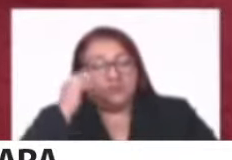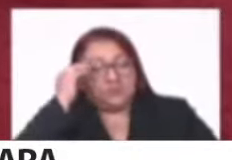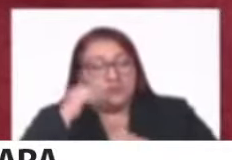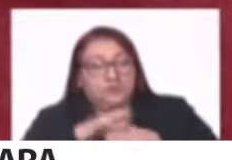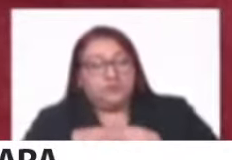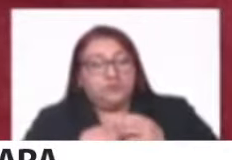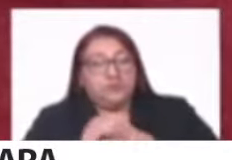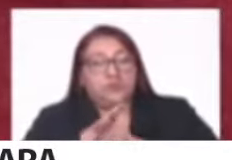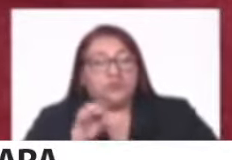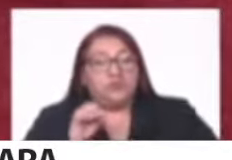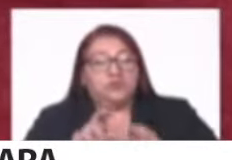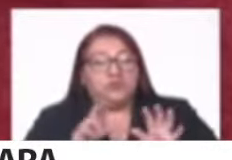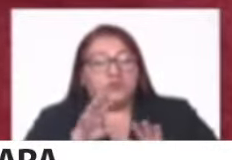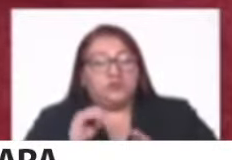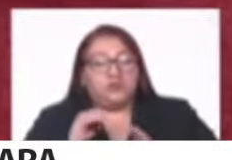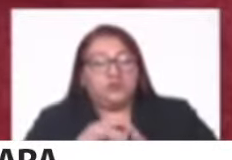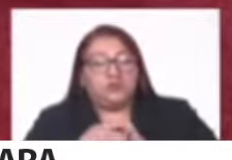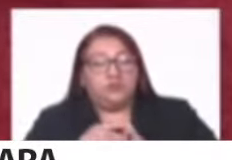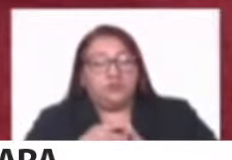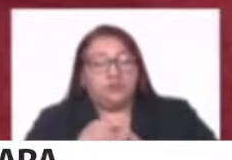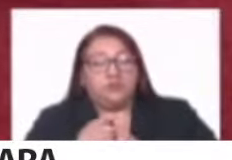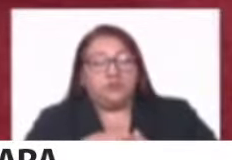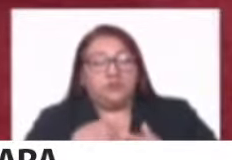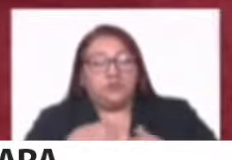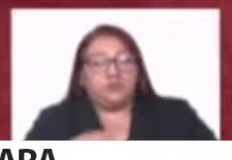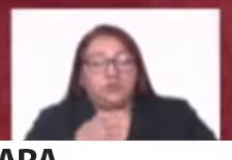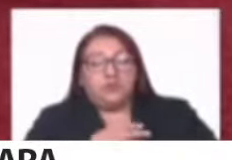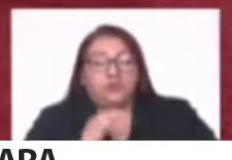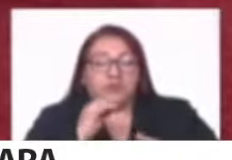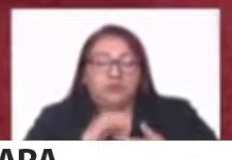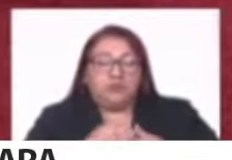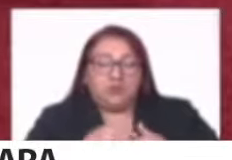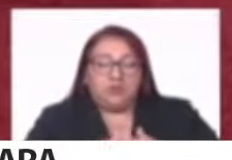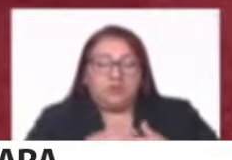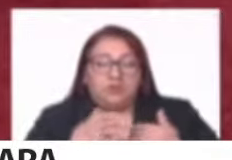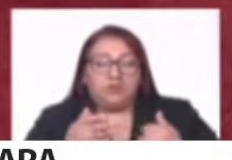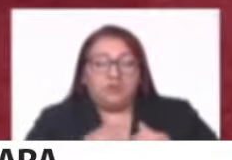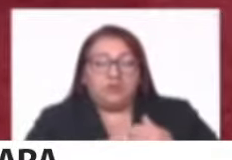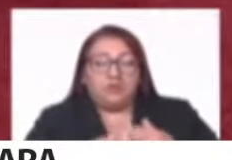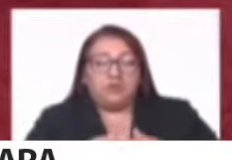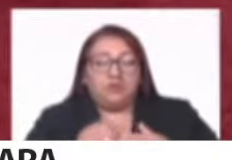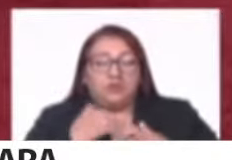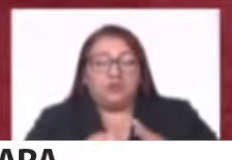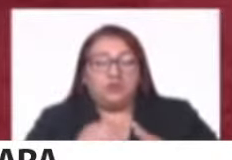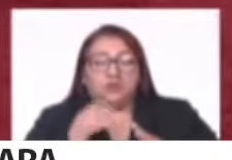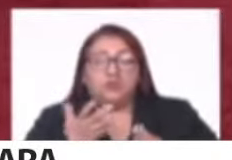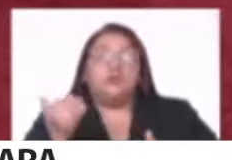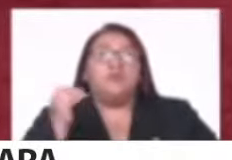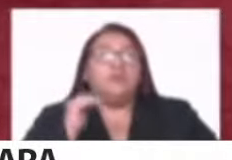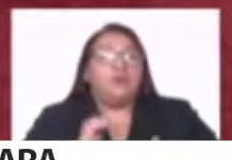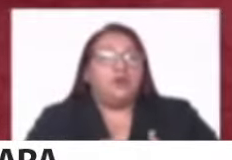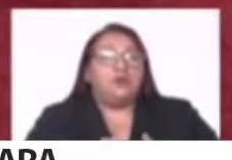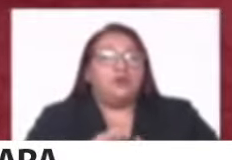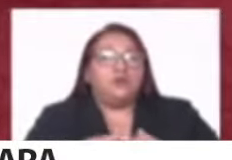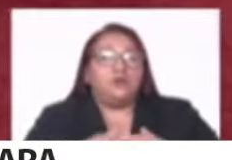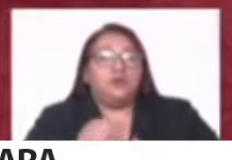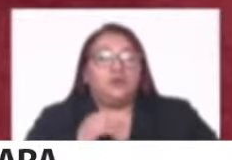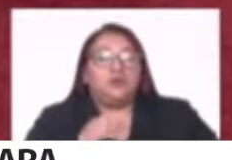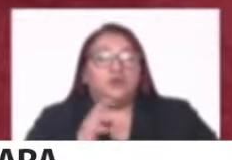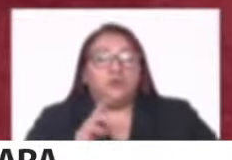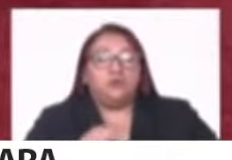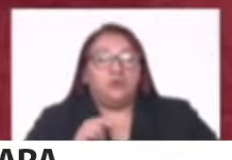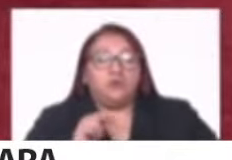presupuestado 584 millones que sostiene y amplía el crecimiento adicional aprobado durante el